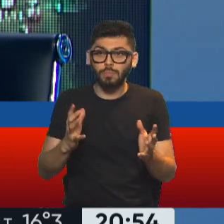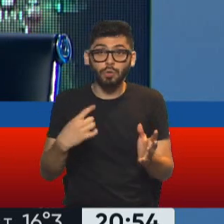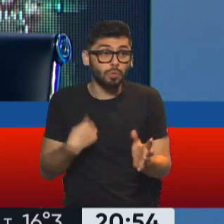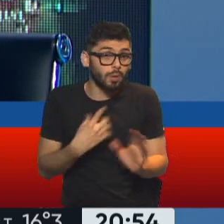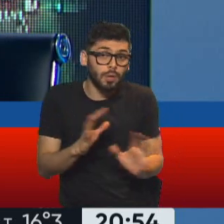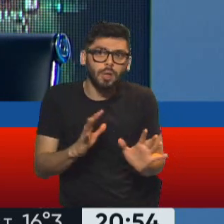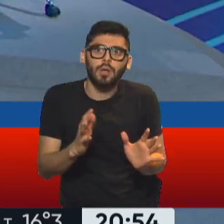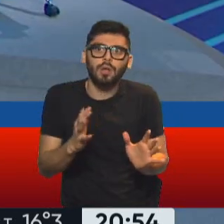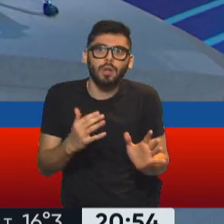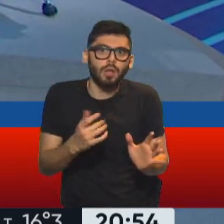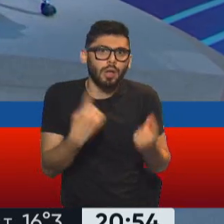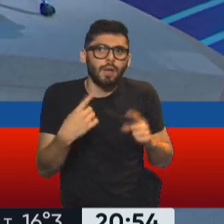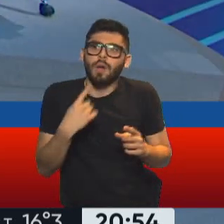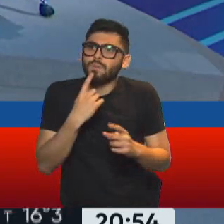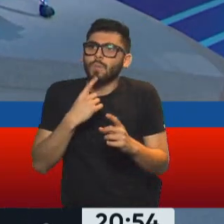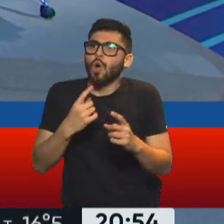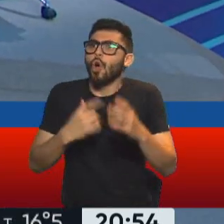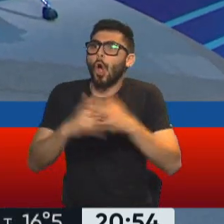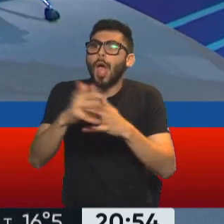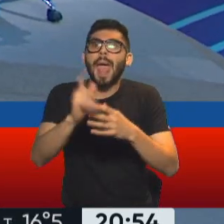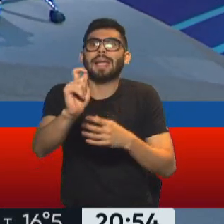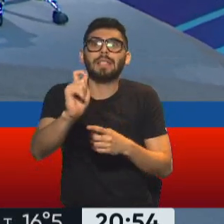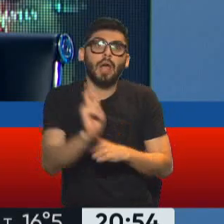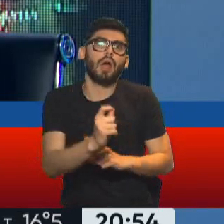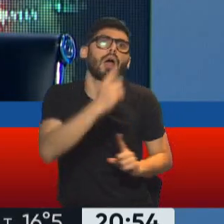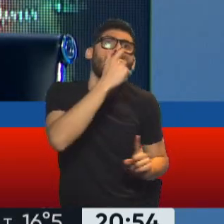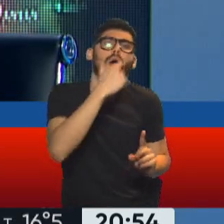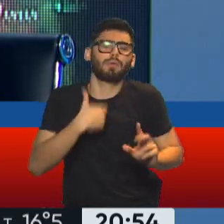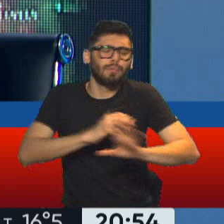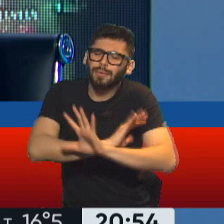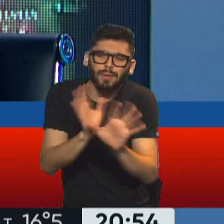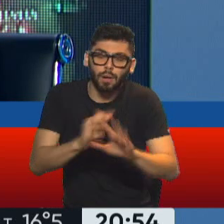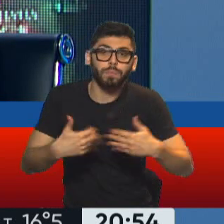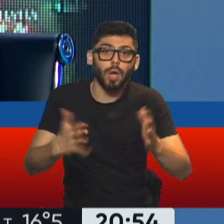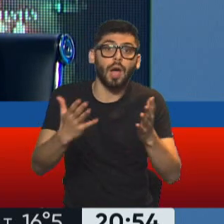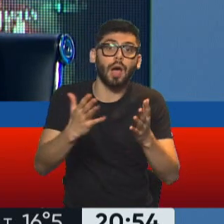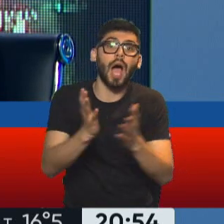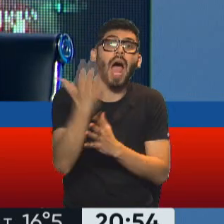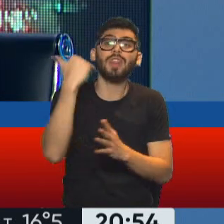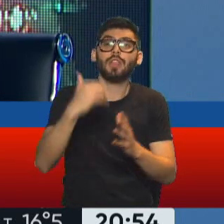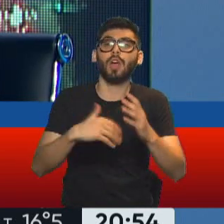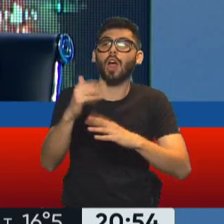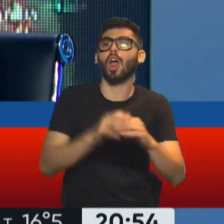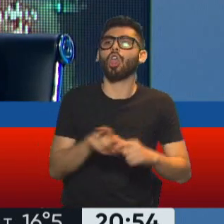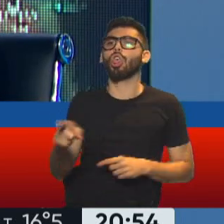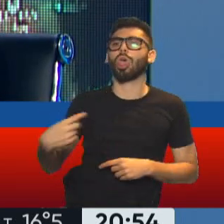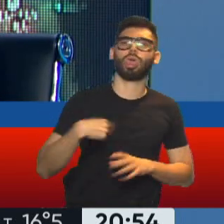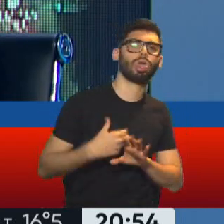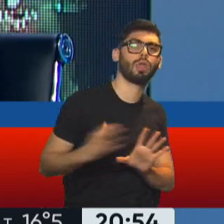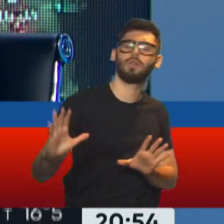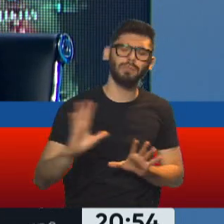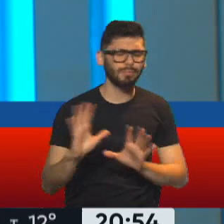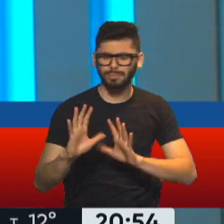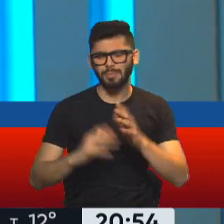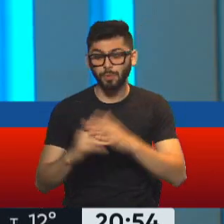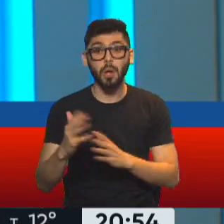quién corta la cinta, lo importante es que las obras se terminen, que terminemos las obras que cayeron en la grieta, pero también que terminemos las obras que